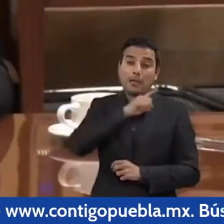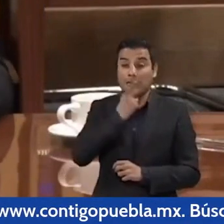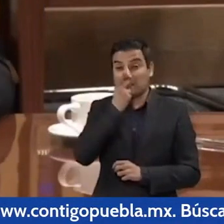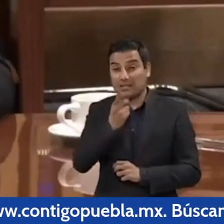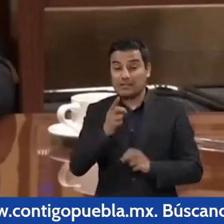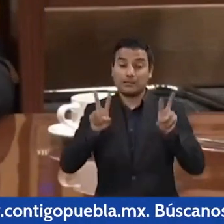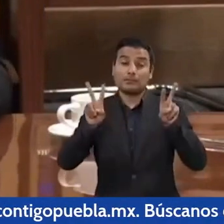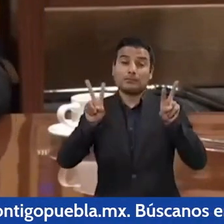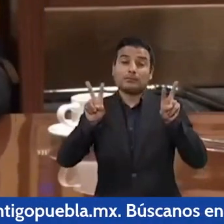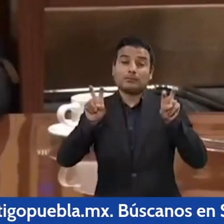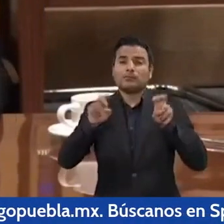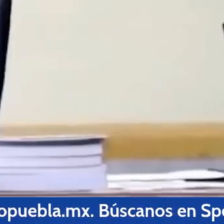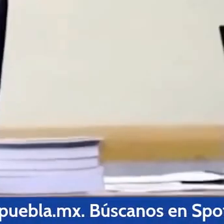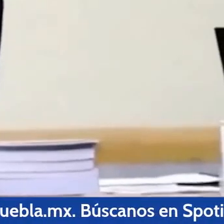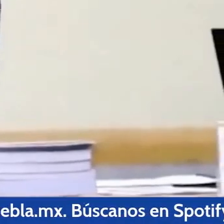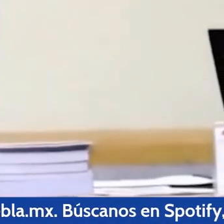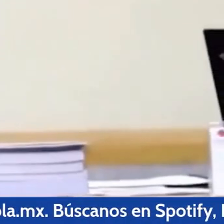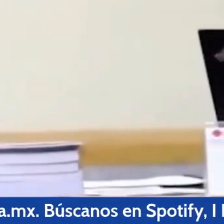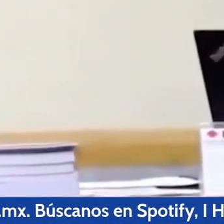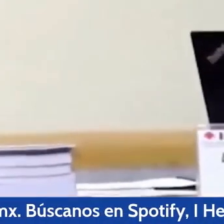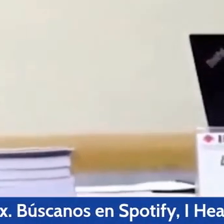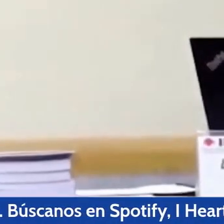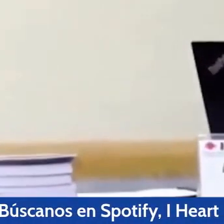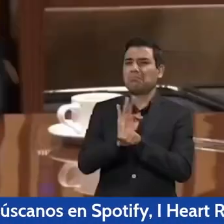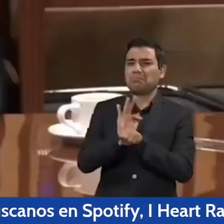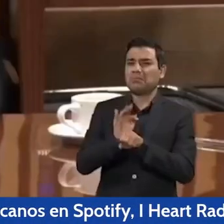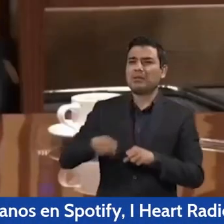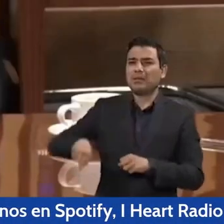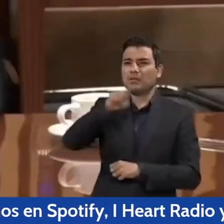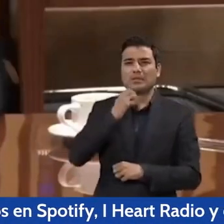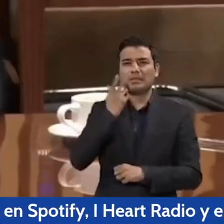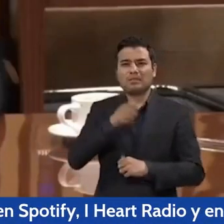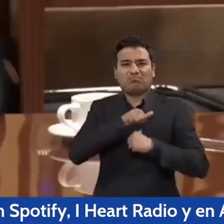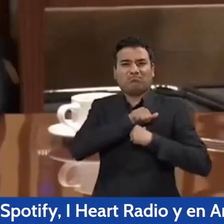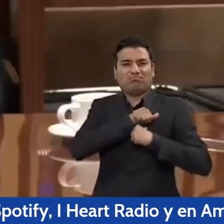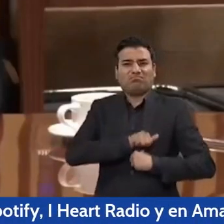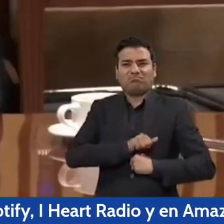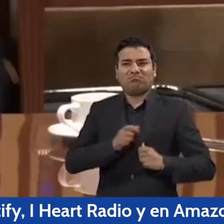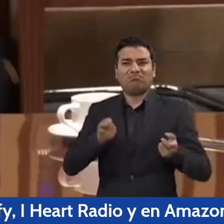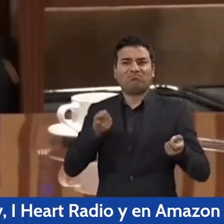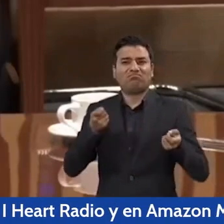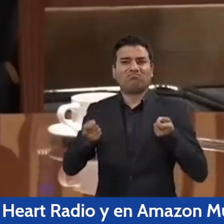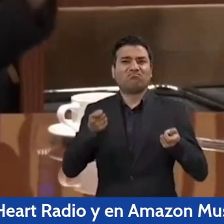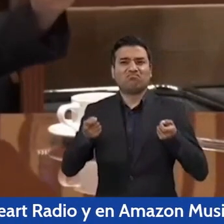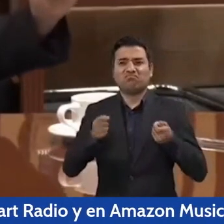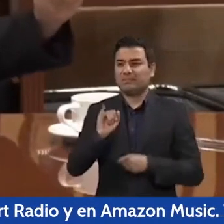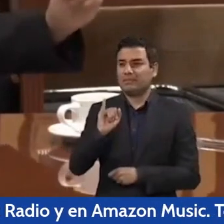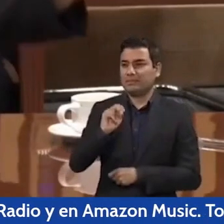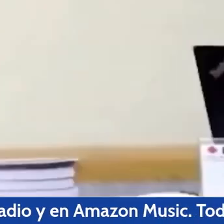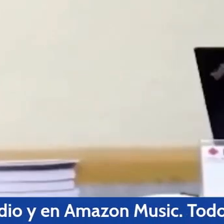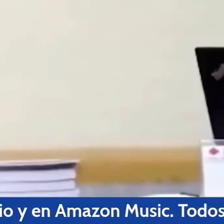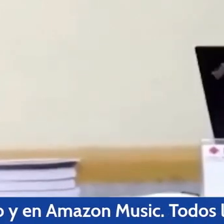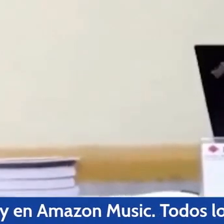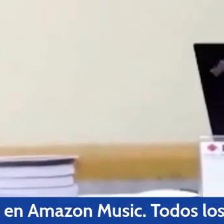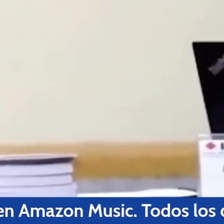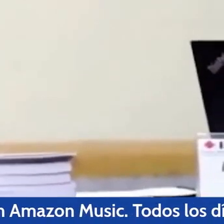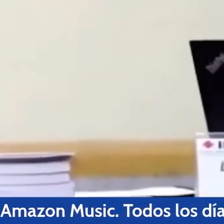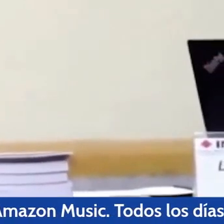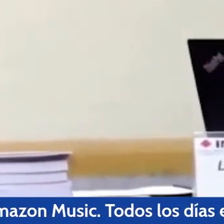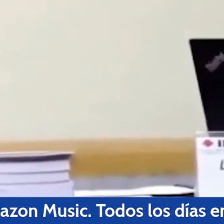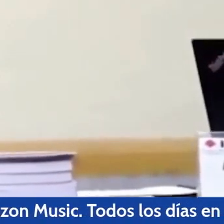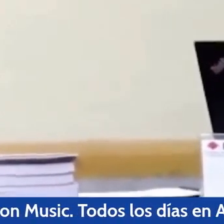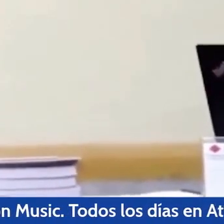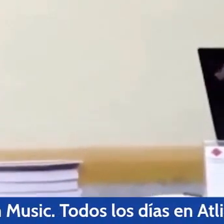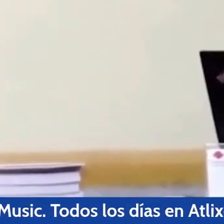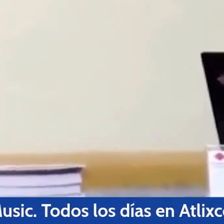de morena como clasista y racista ante el festejo por el regreso de Edmundo Jacobo Quien ganó un juicio